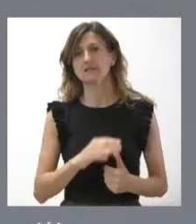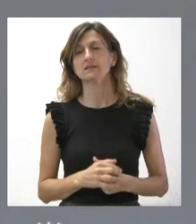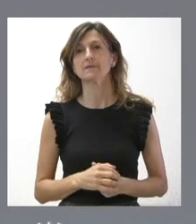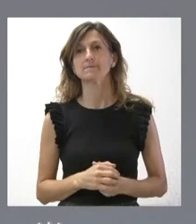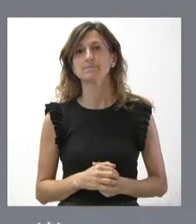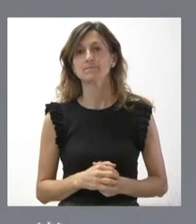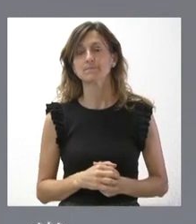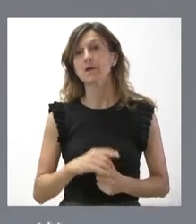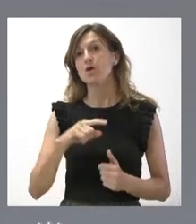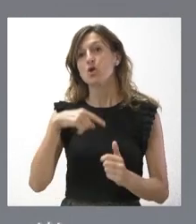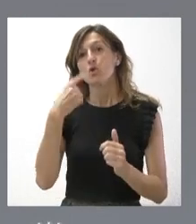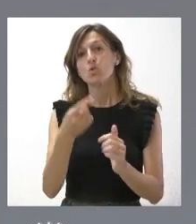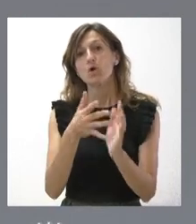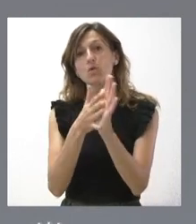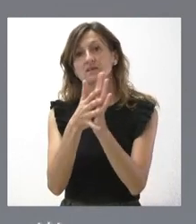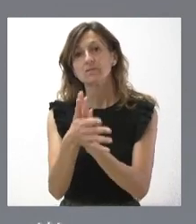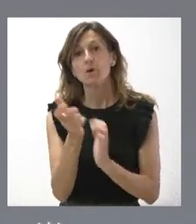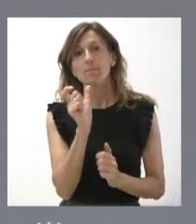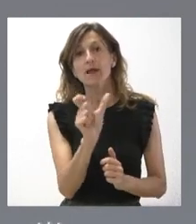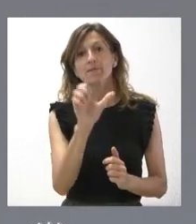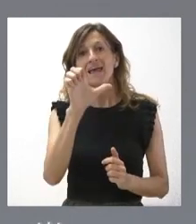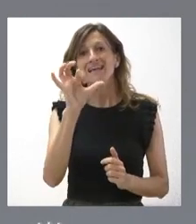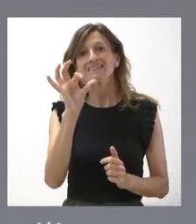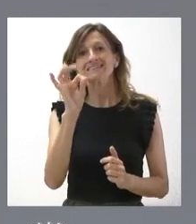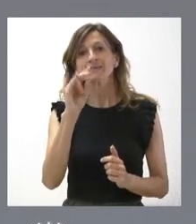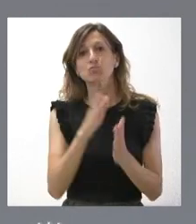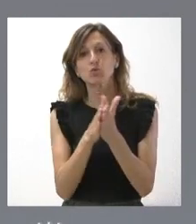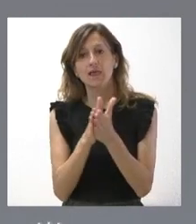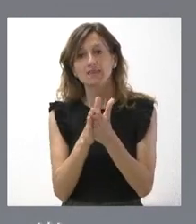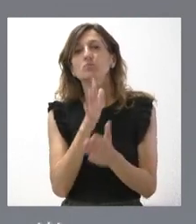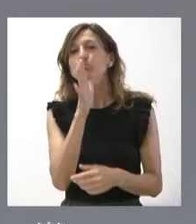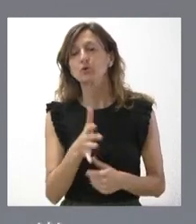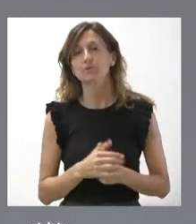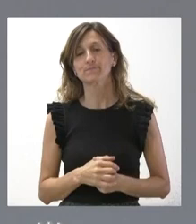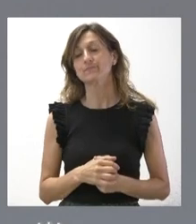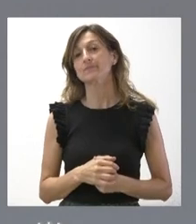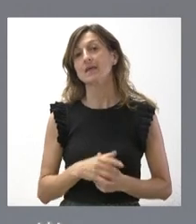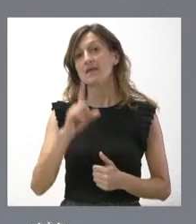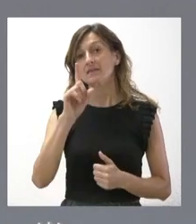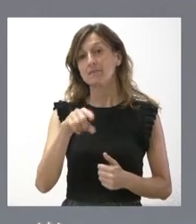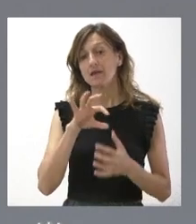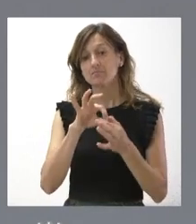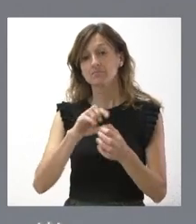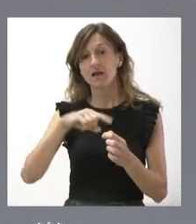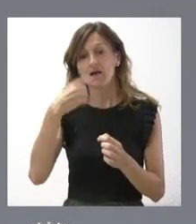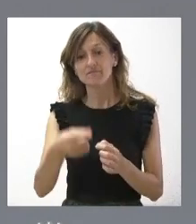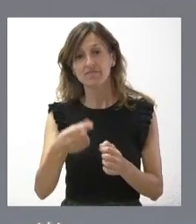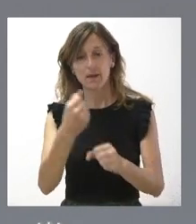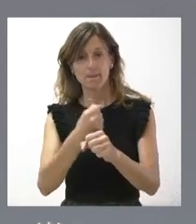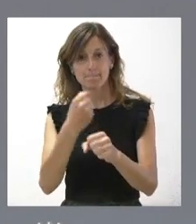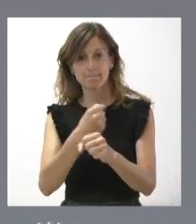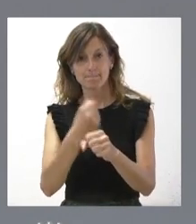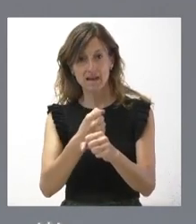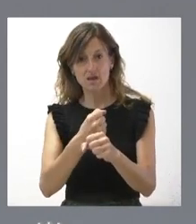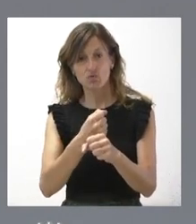Luego explico por qué utilizo este calificativo. También estos datos, pues lógicamente, repercuten en el empleo y se ha